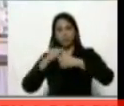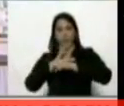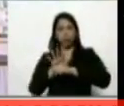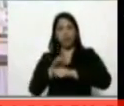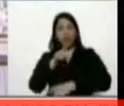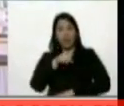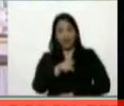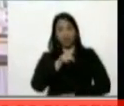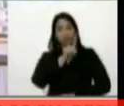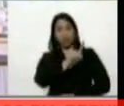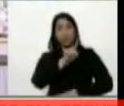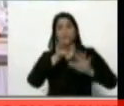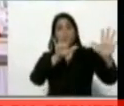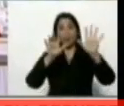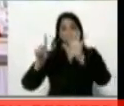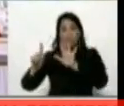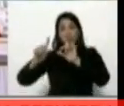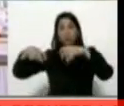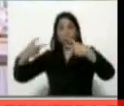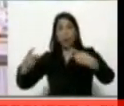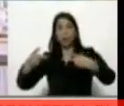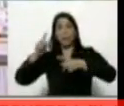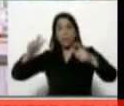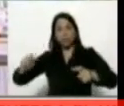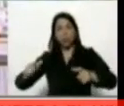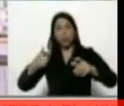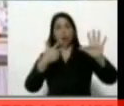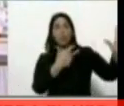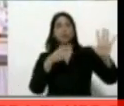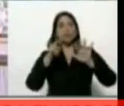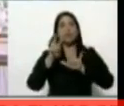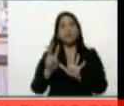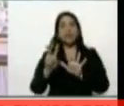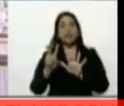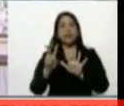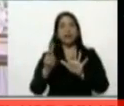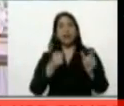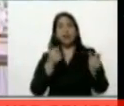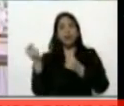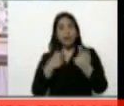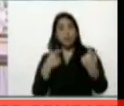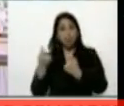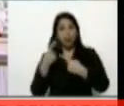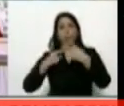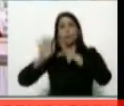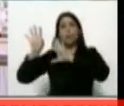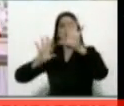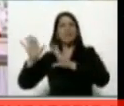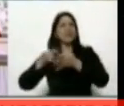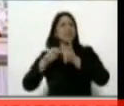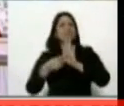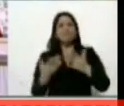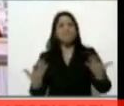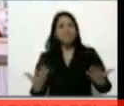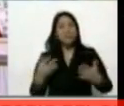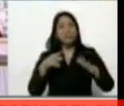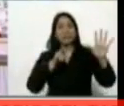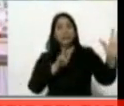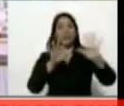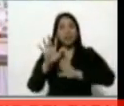a funcionar. Basta recordar la desgracia esta de lo que fue el 30 de abril, ahorita cumplimos ya 1 año de esto, y